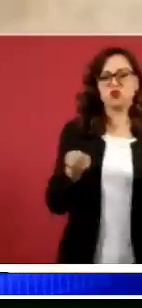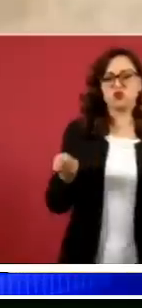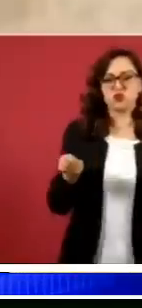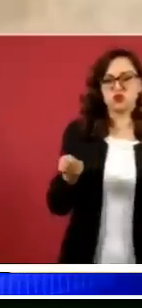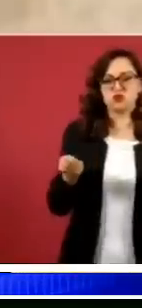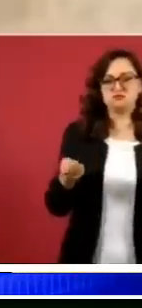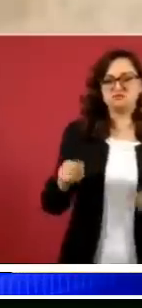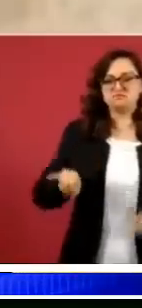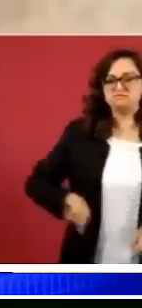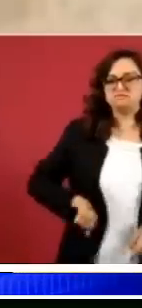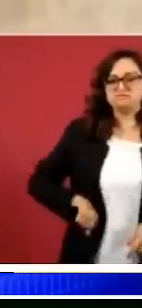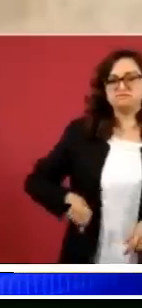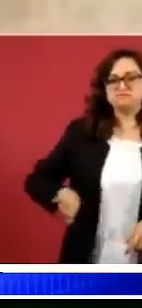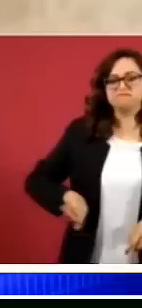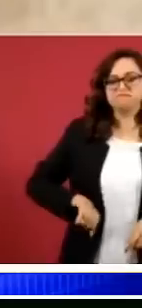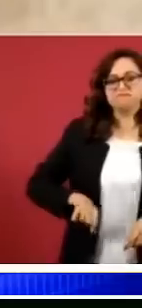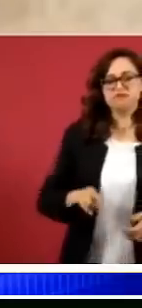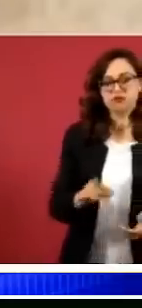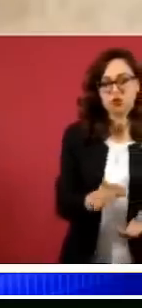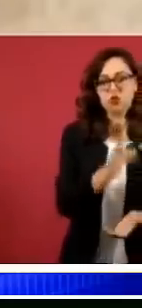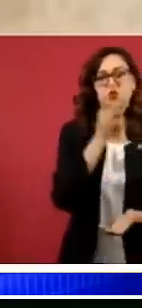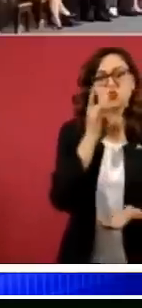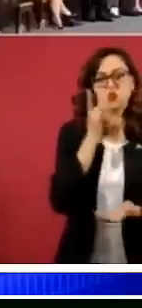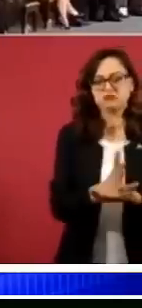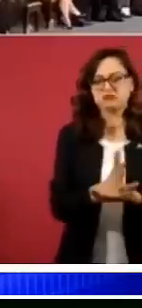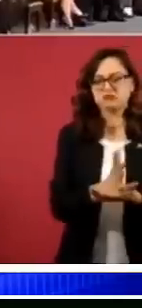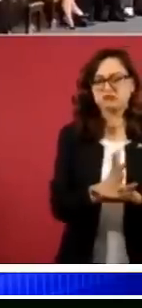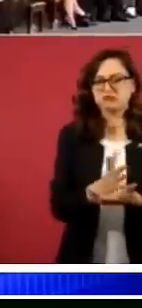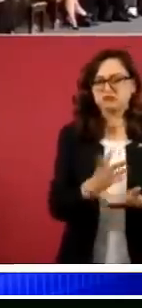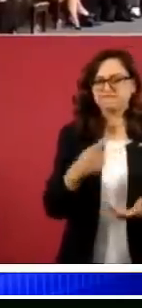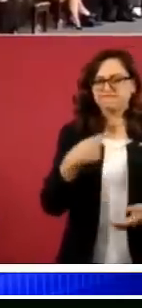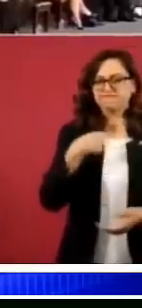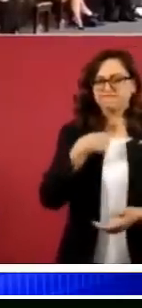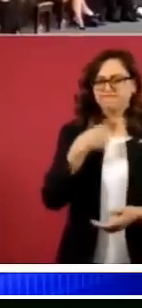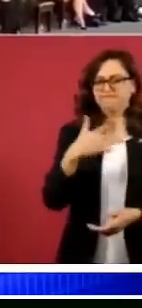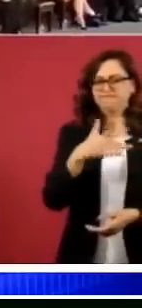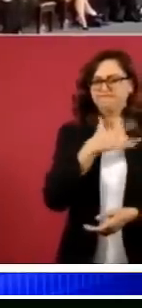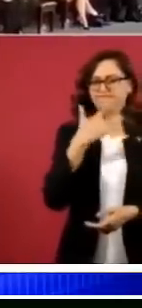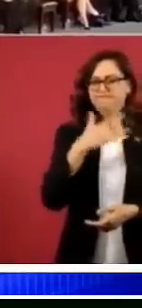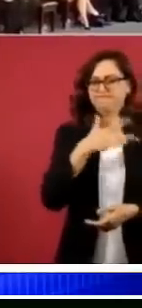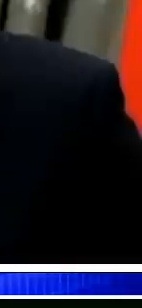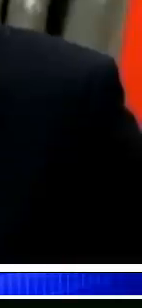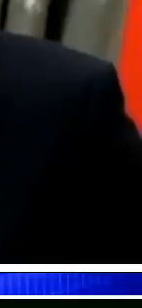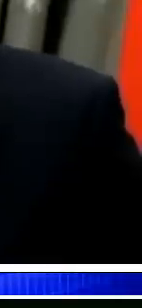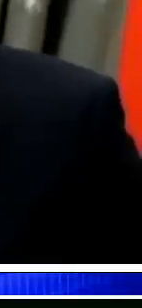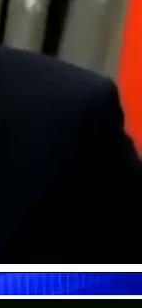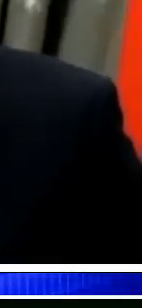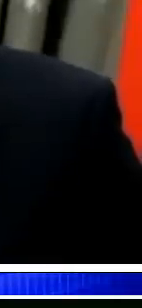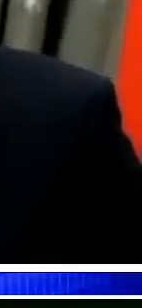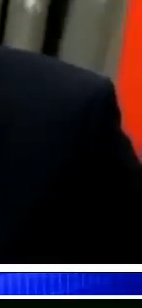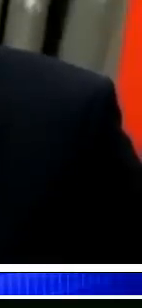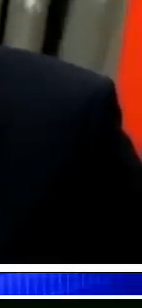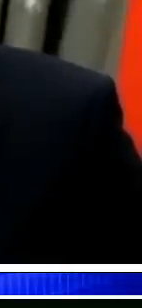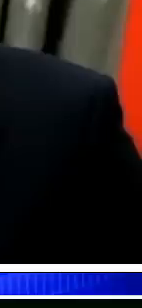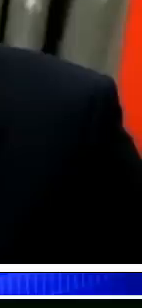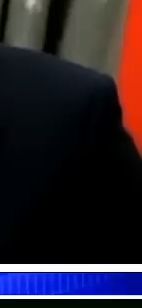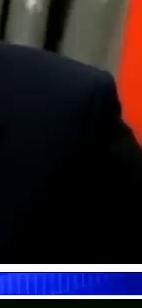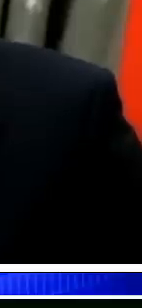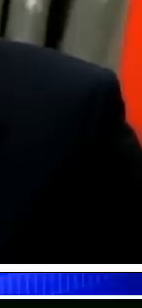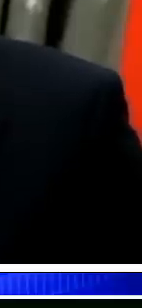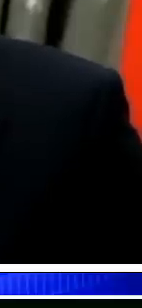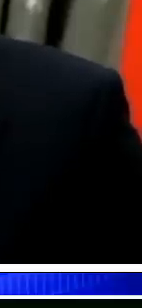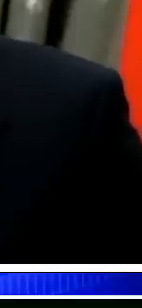hayan acompañado en la emisión si les gustó el vídeo les invito a que se suscriban al Canal también les agradezco mucho el like y les invito a que sigan pendientes de los próximos vídeos